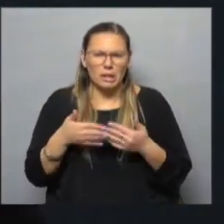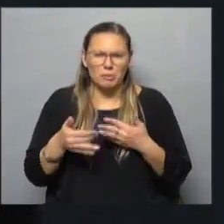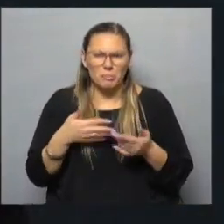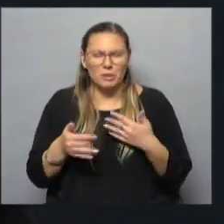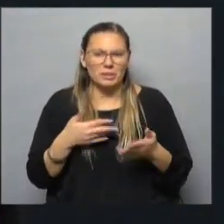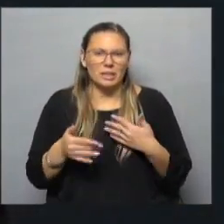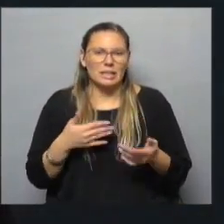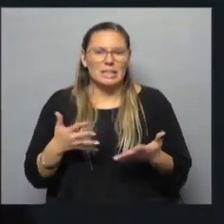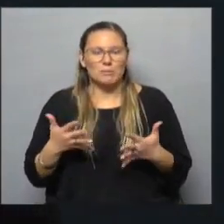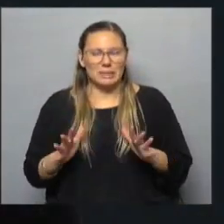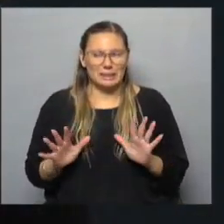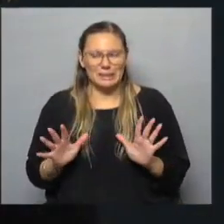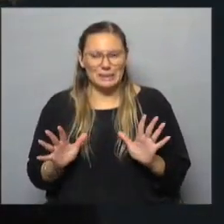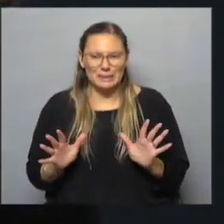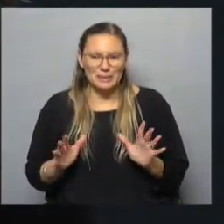como que...